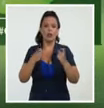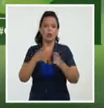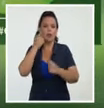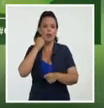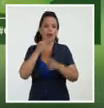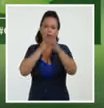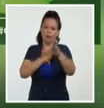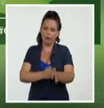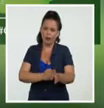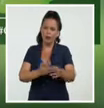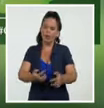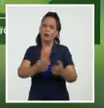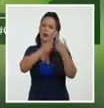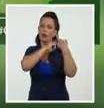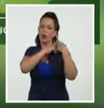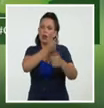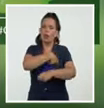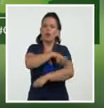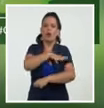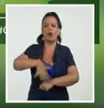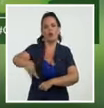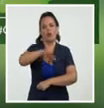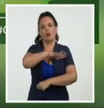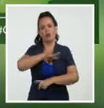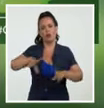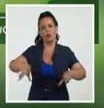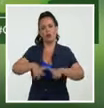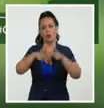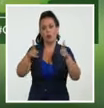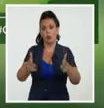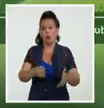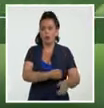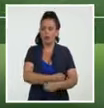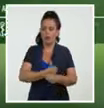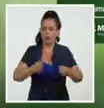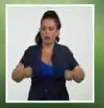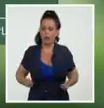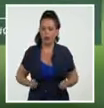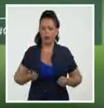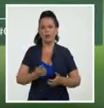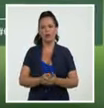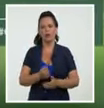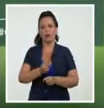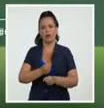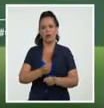responsabilidad de la población y contribuir con el esfuerzo del personal y las autoridades de salud.